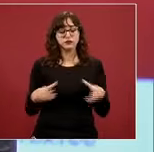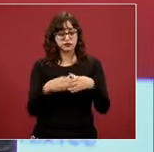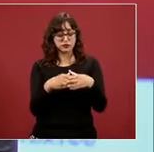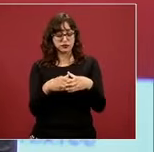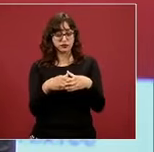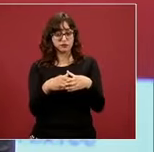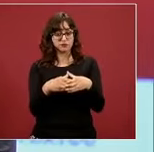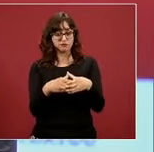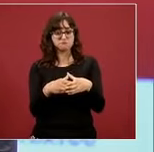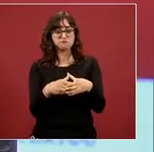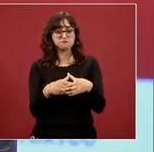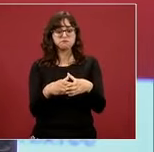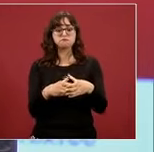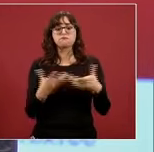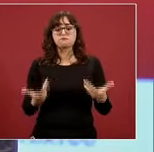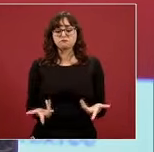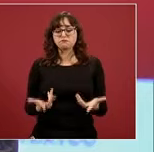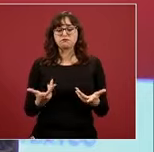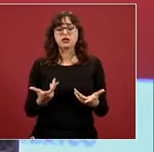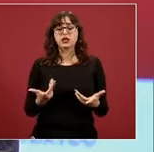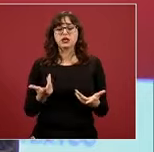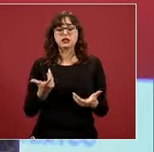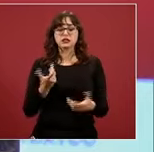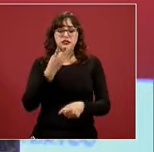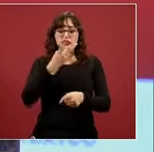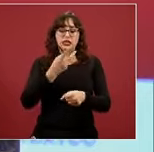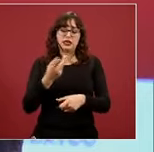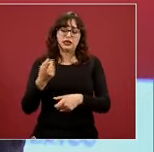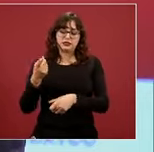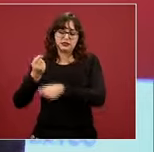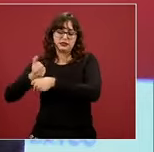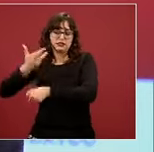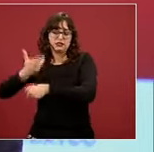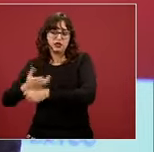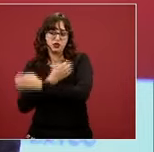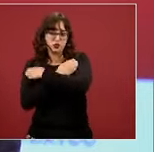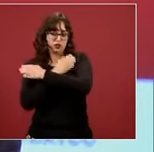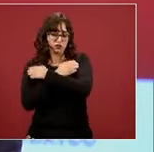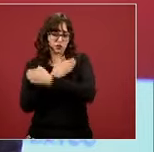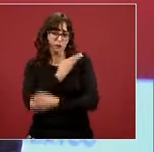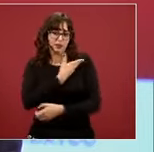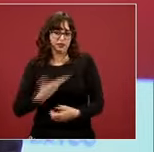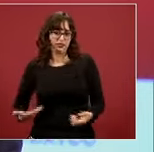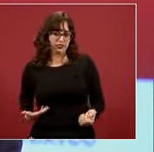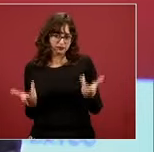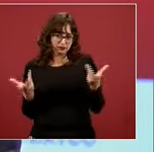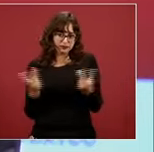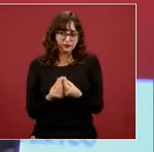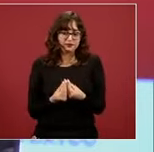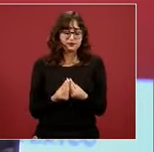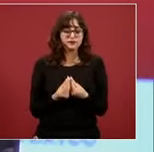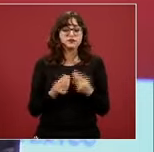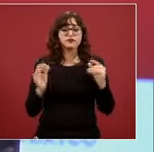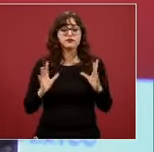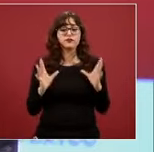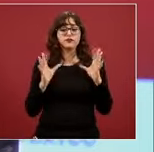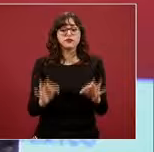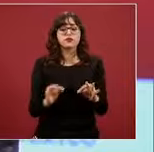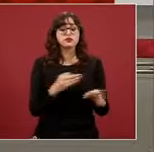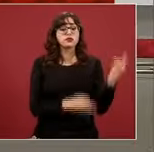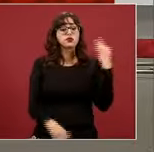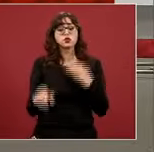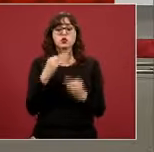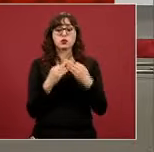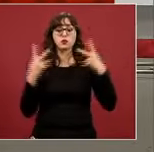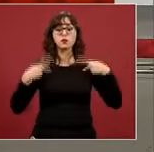que preside ex oficio el secretario de Educación Pública, y está constituido por todas las